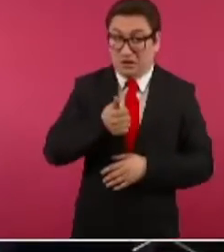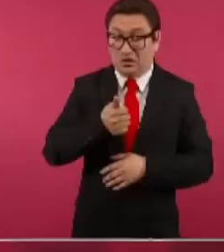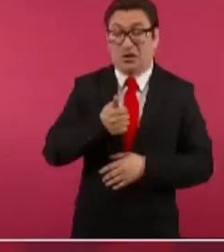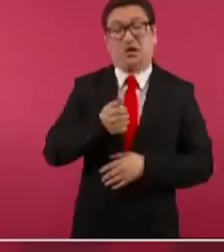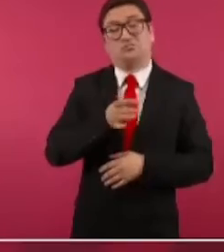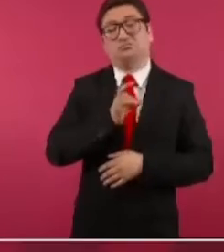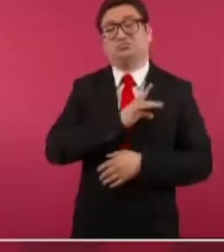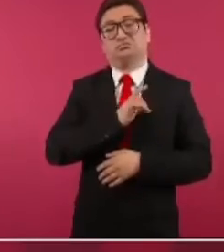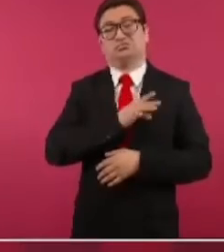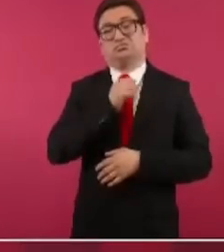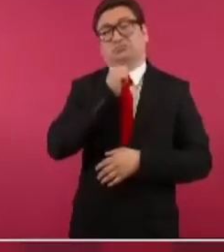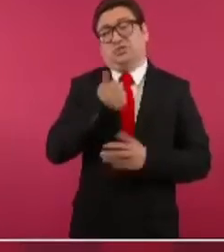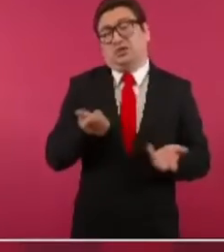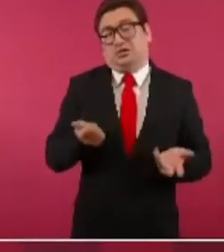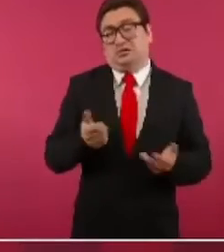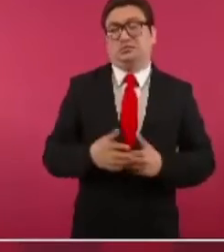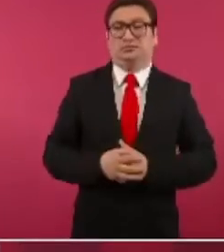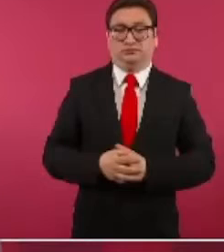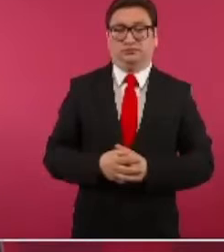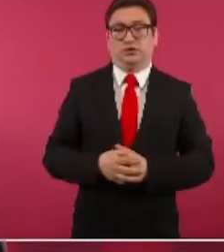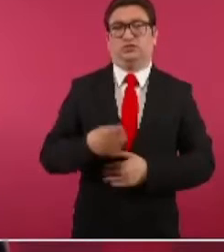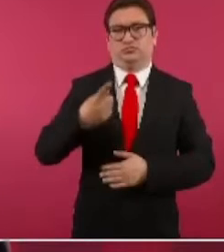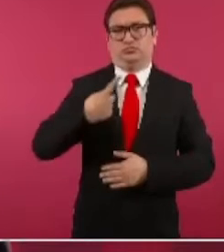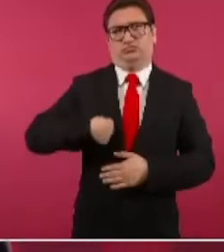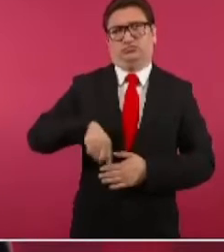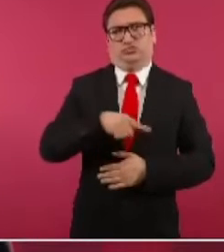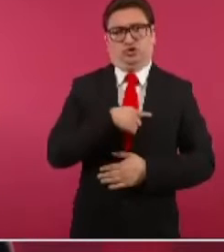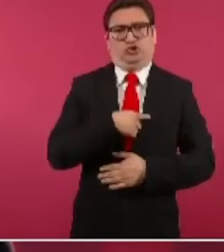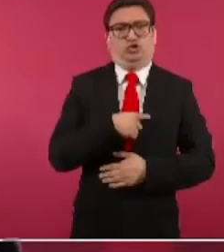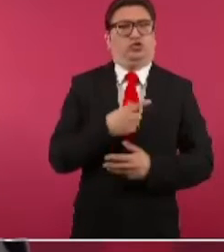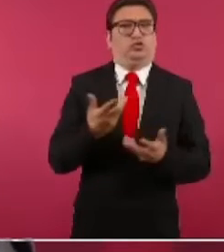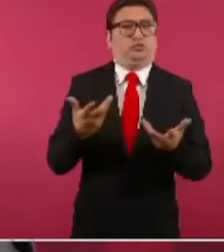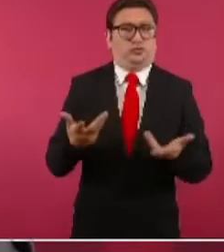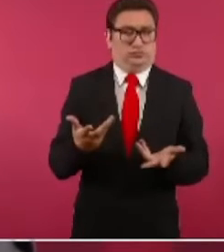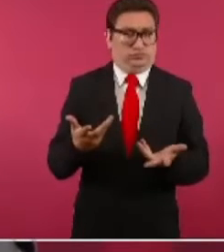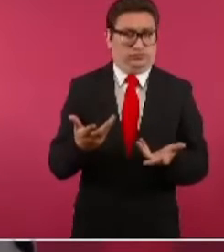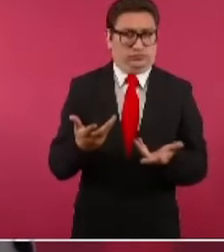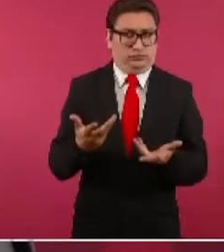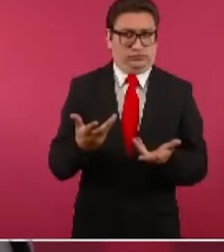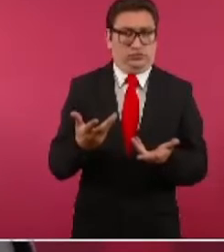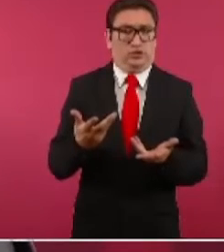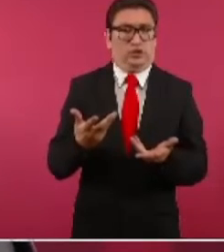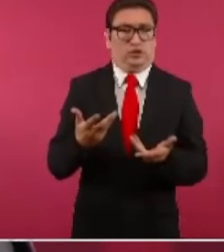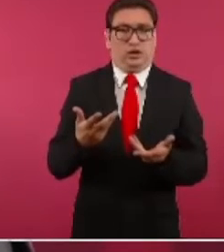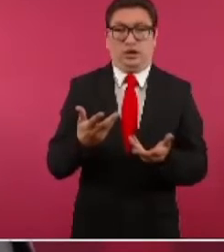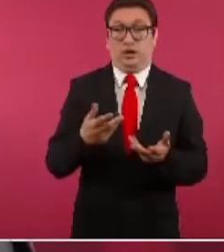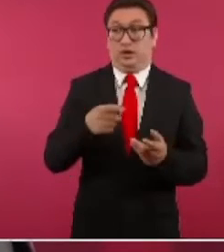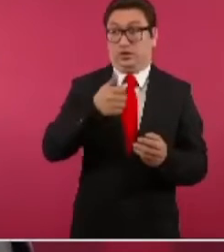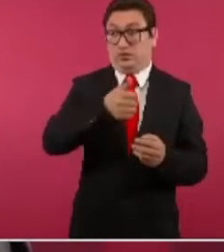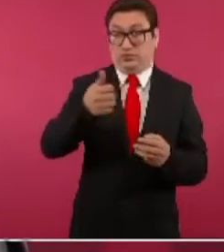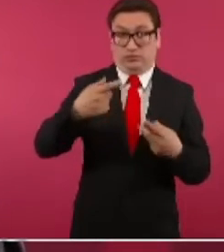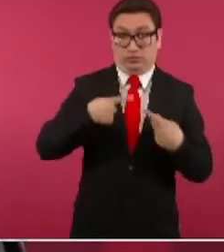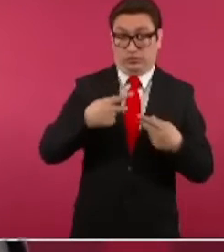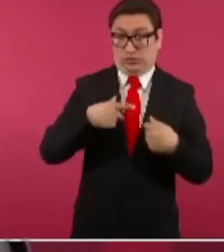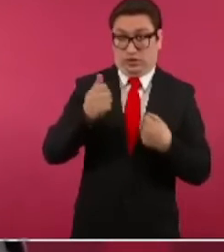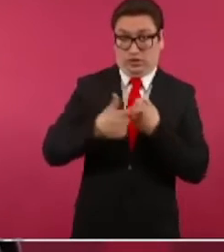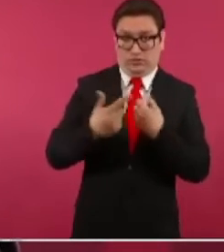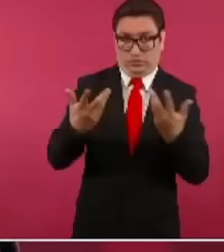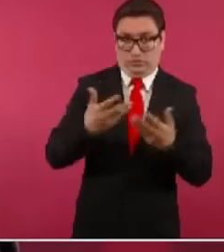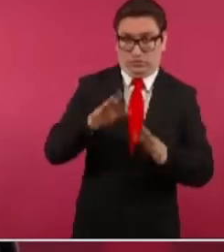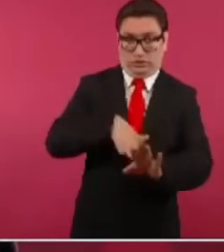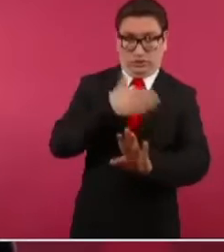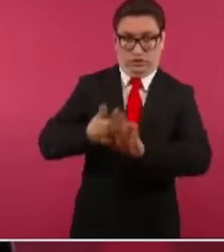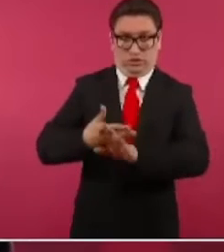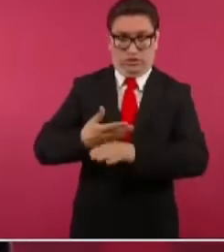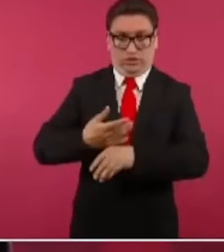Y nosotros no vamos a cometer en ningún caso una